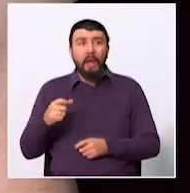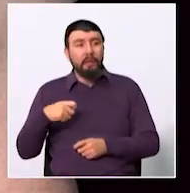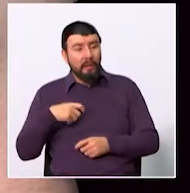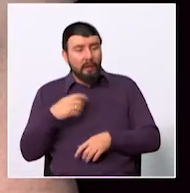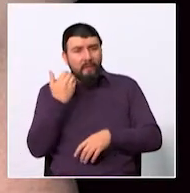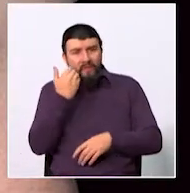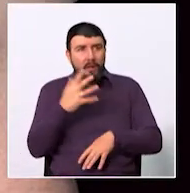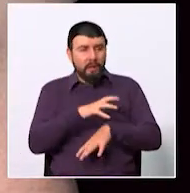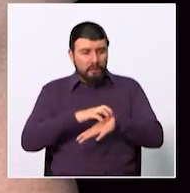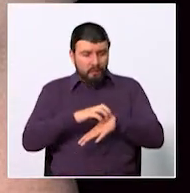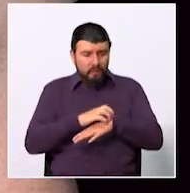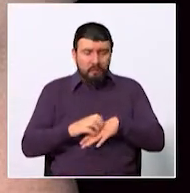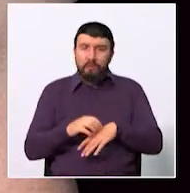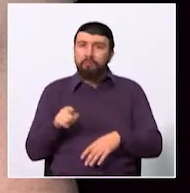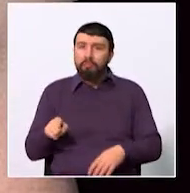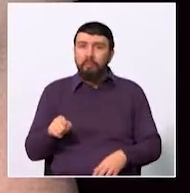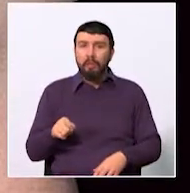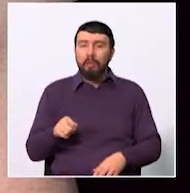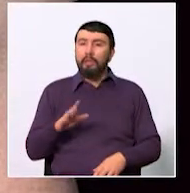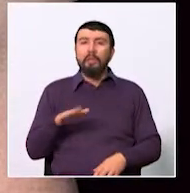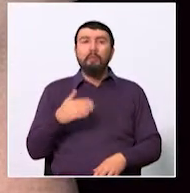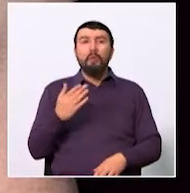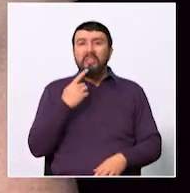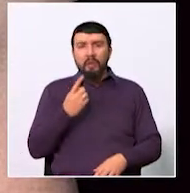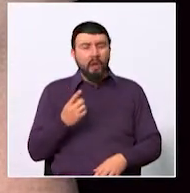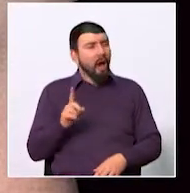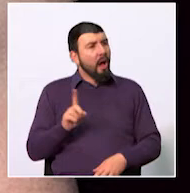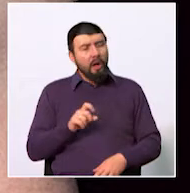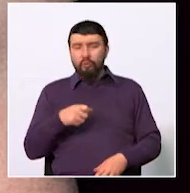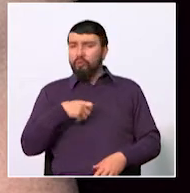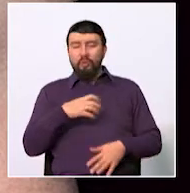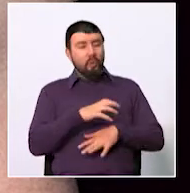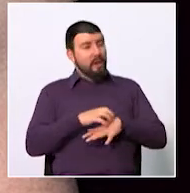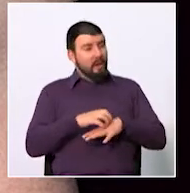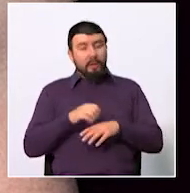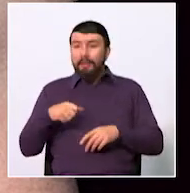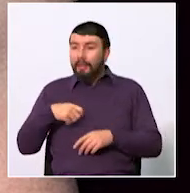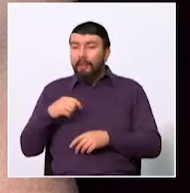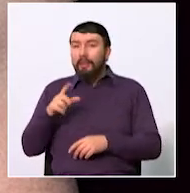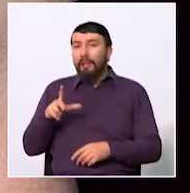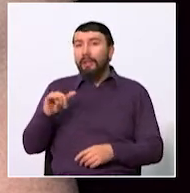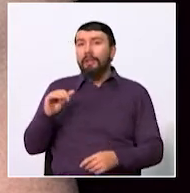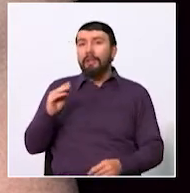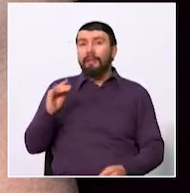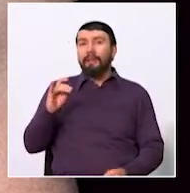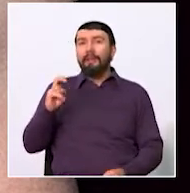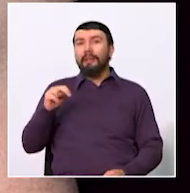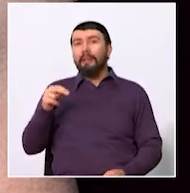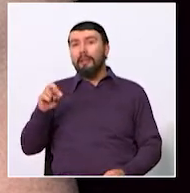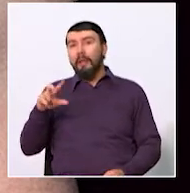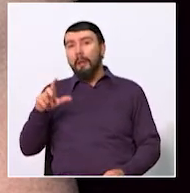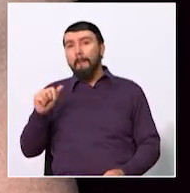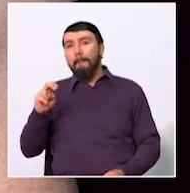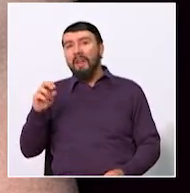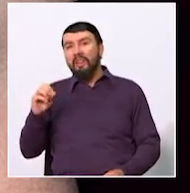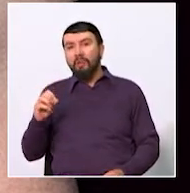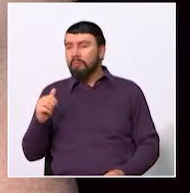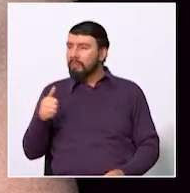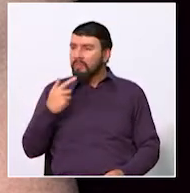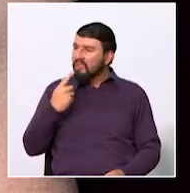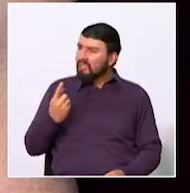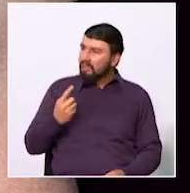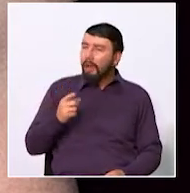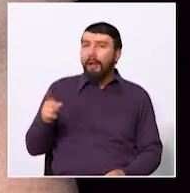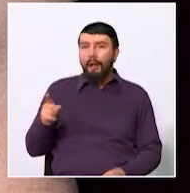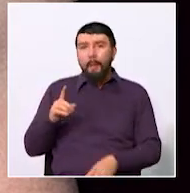alergia cierto después dijo no yo no tengo una alergia yo tengo es un liquen plano y quién le dijo eso un